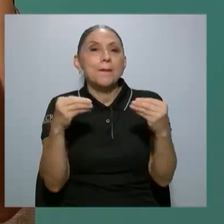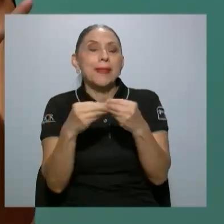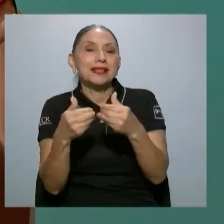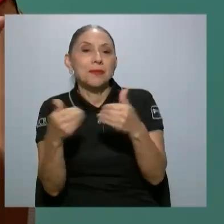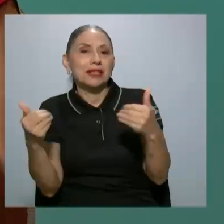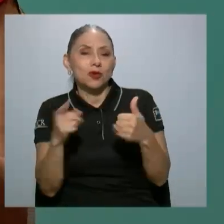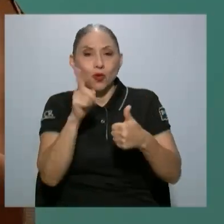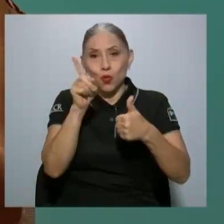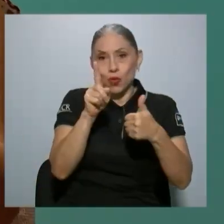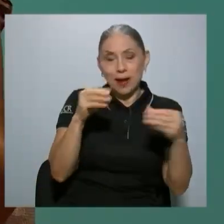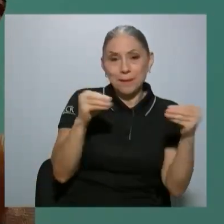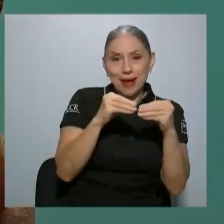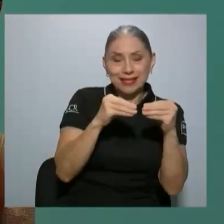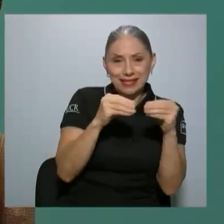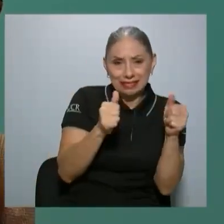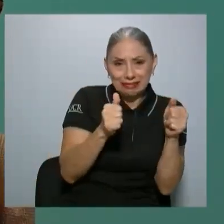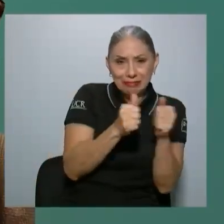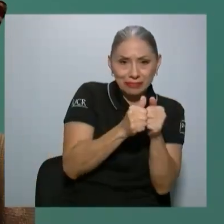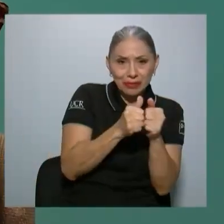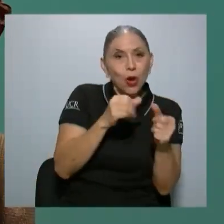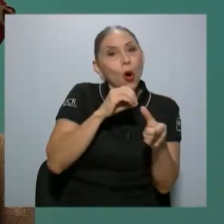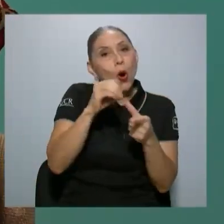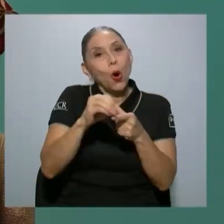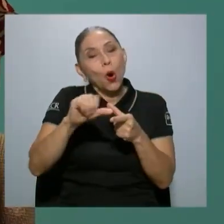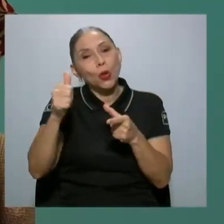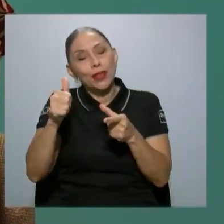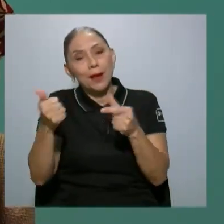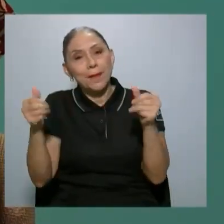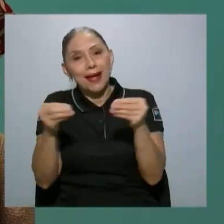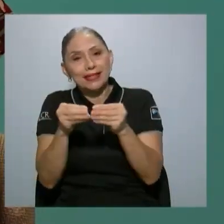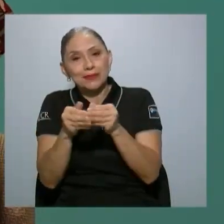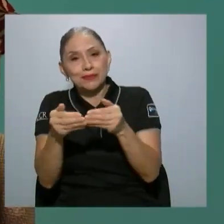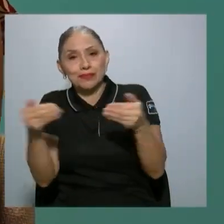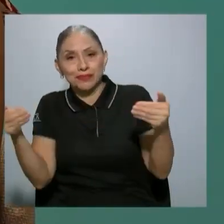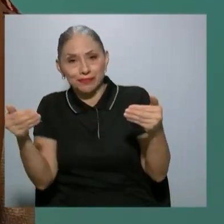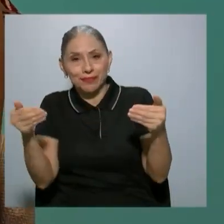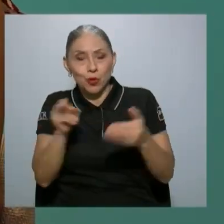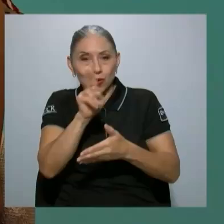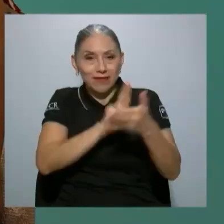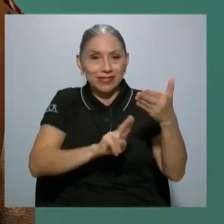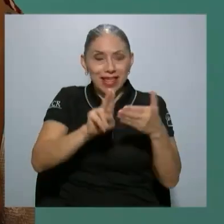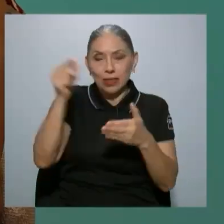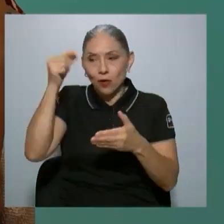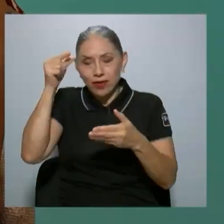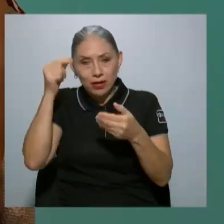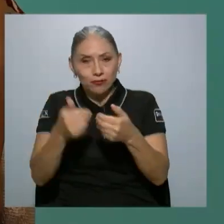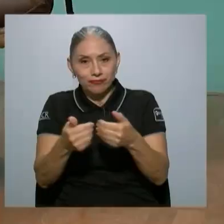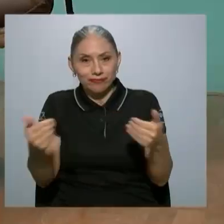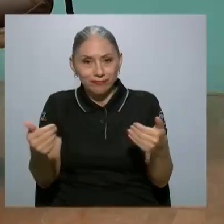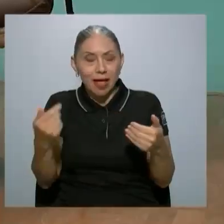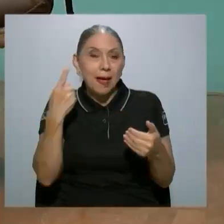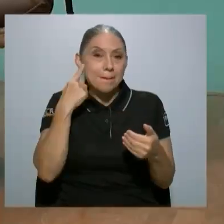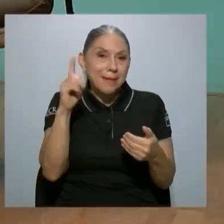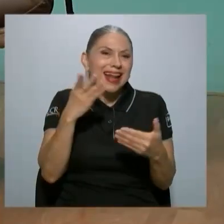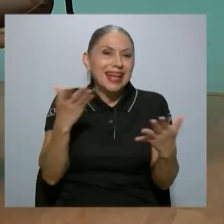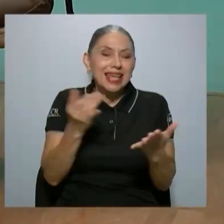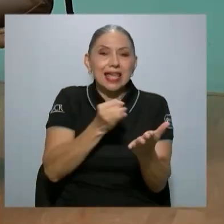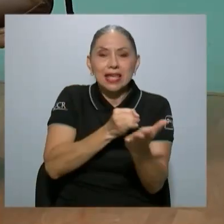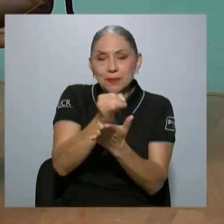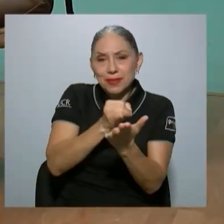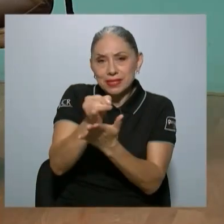universidad y de su investigación y el rol del gobierno, en el sentido de hacer de la